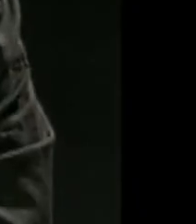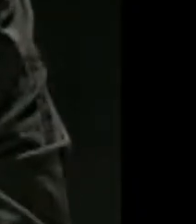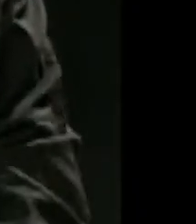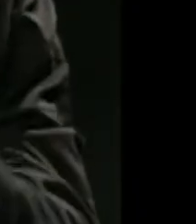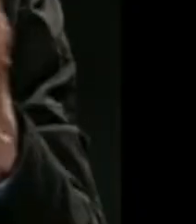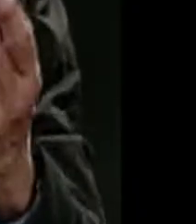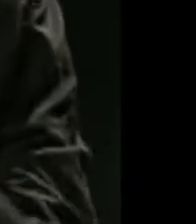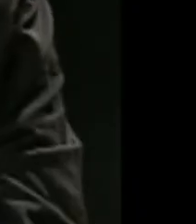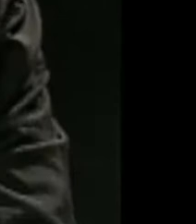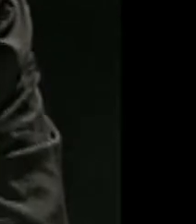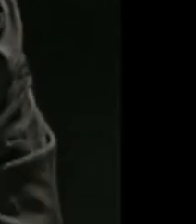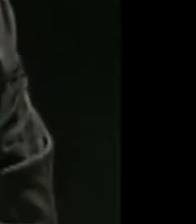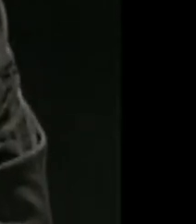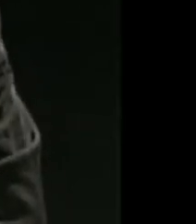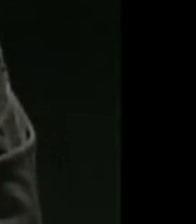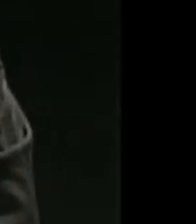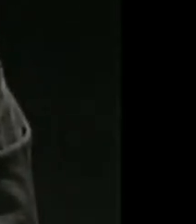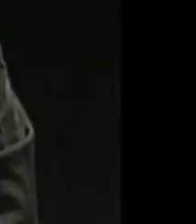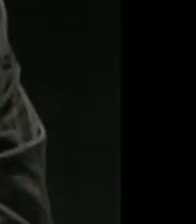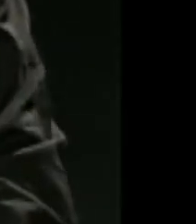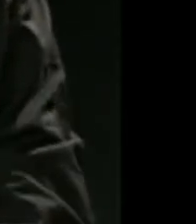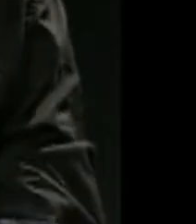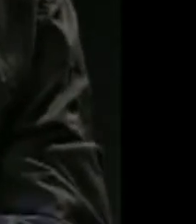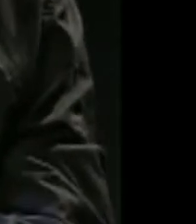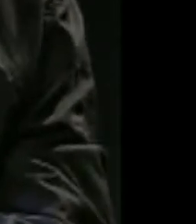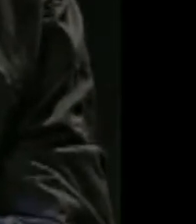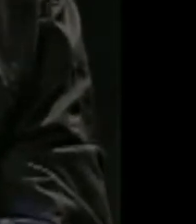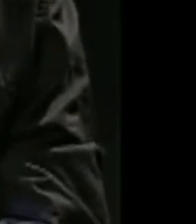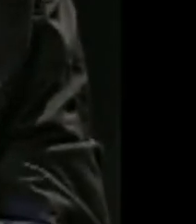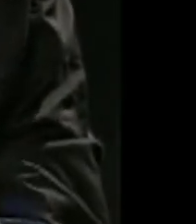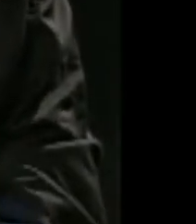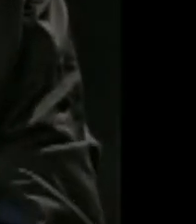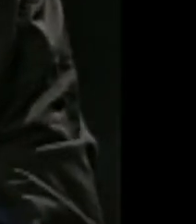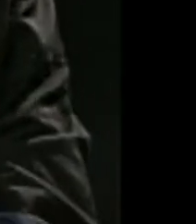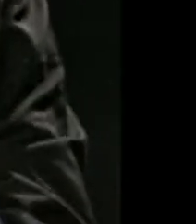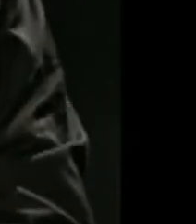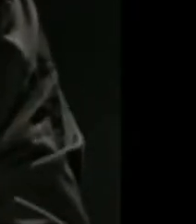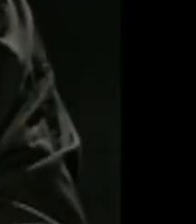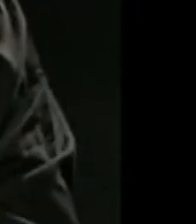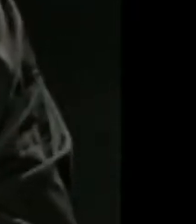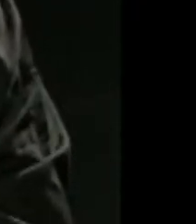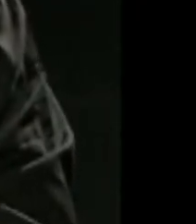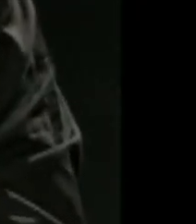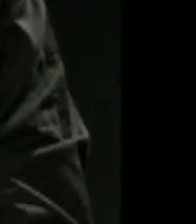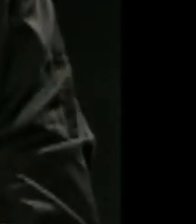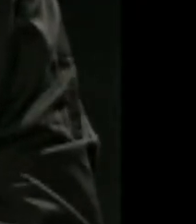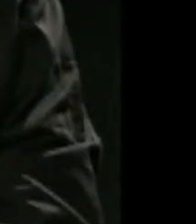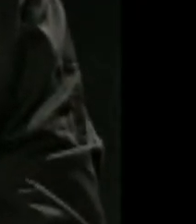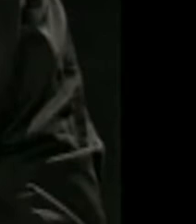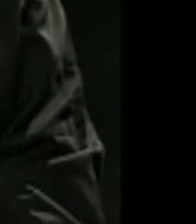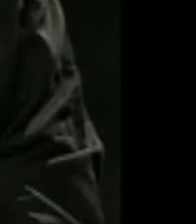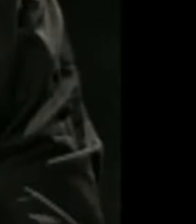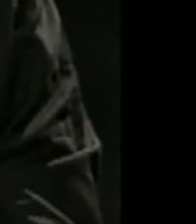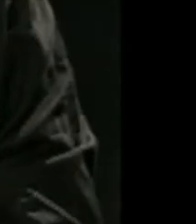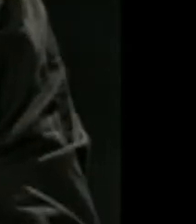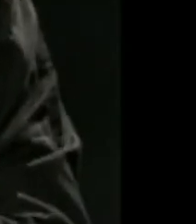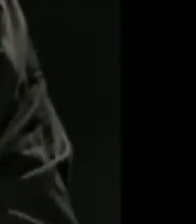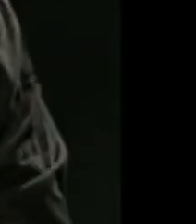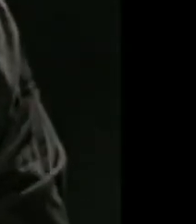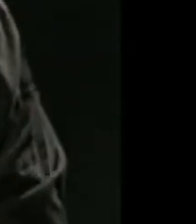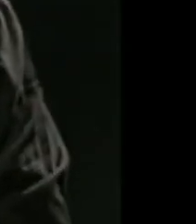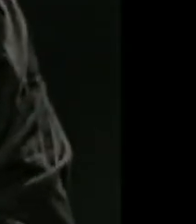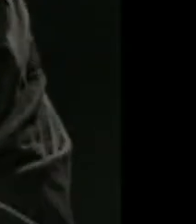Se tiende a pensar a veces que el cine costarricense es un fenómeno nuevo. Es un fenómeno de